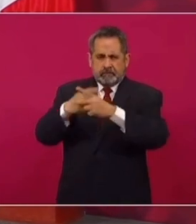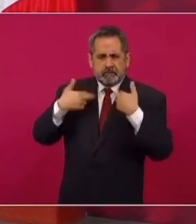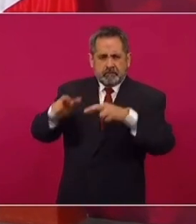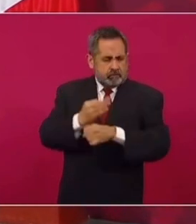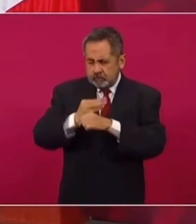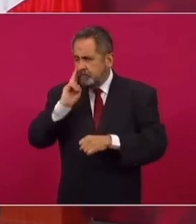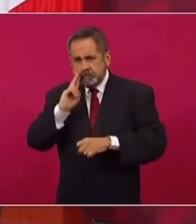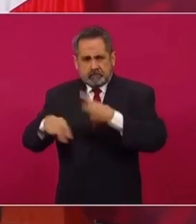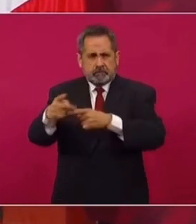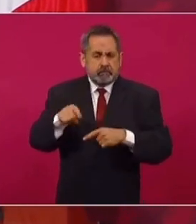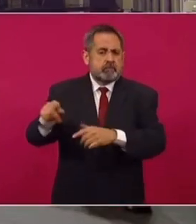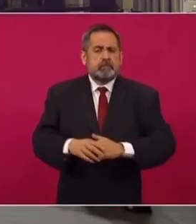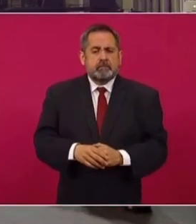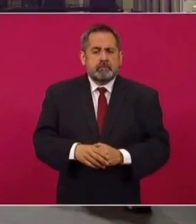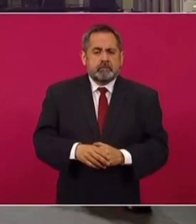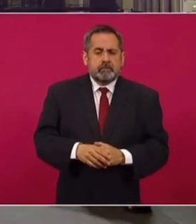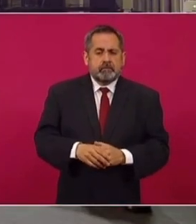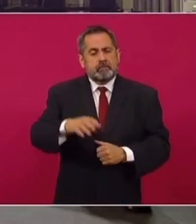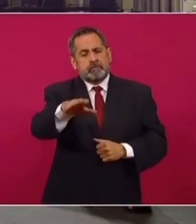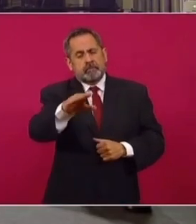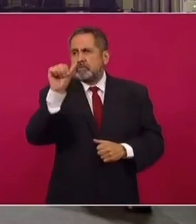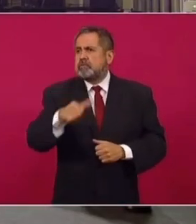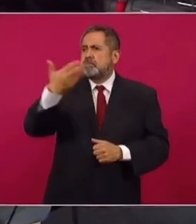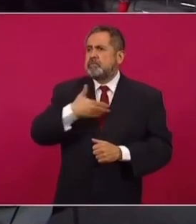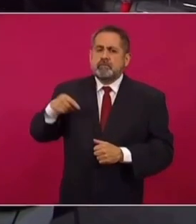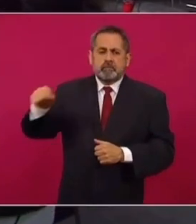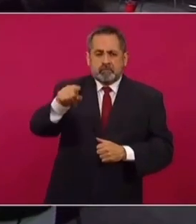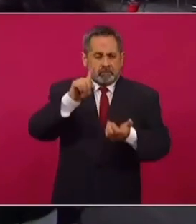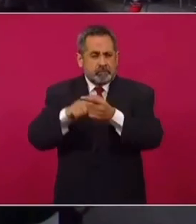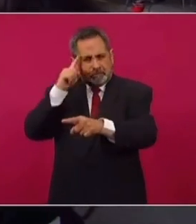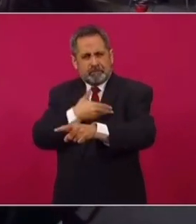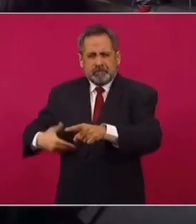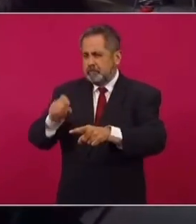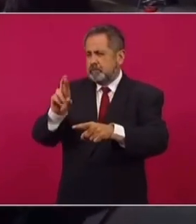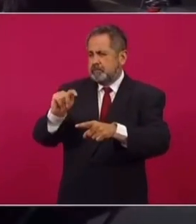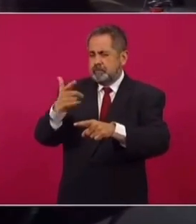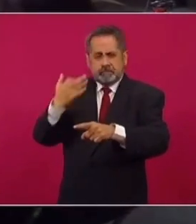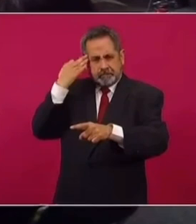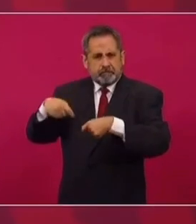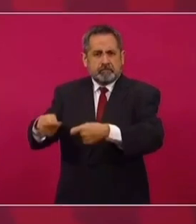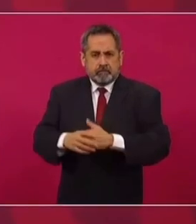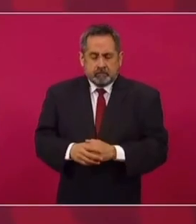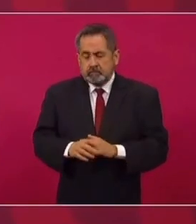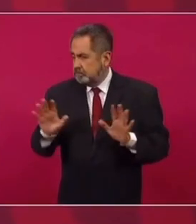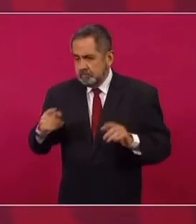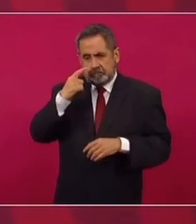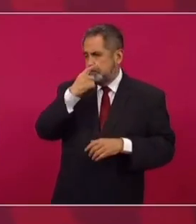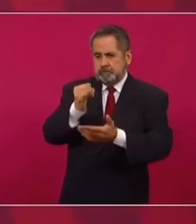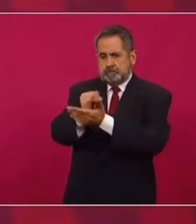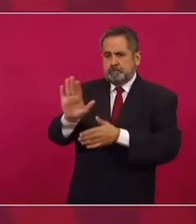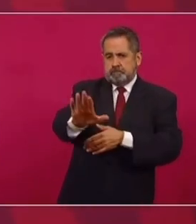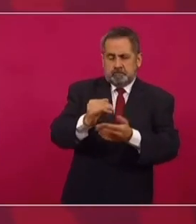representantes, ahorita vamos a verlo. ¿Así como ha valorado positivamente la llegada de otros mandatarios, ¿qué opina de la llegada de Ortega a otro periodo de este presidente en este país? Son sus decisiones.